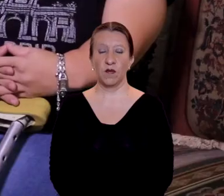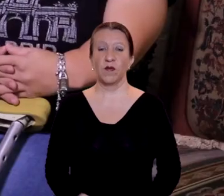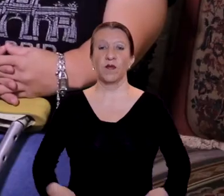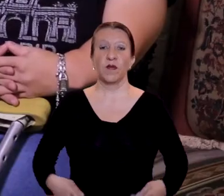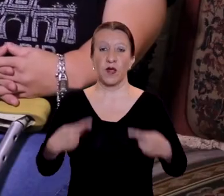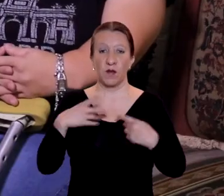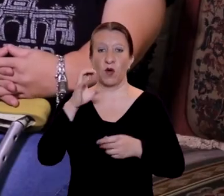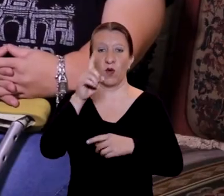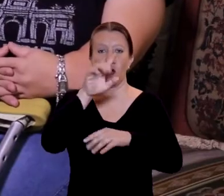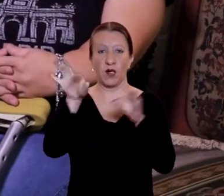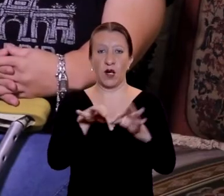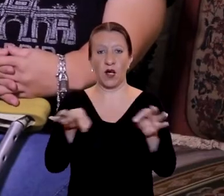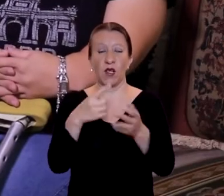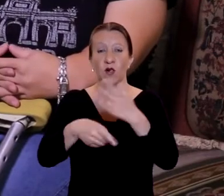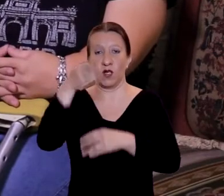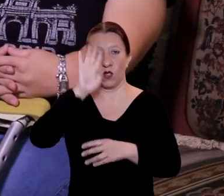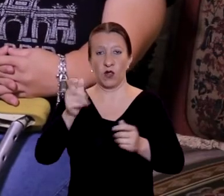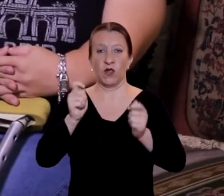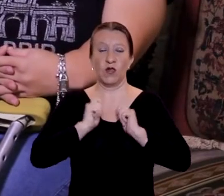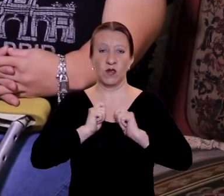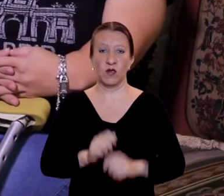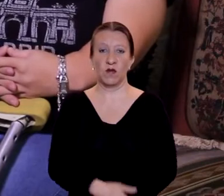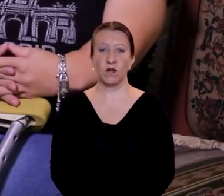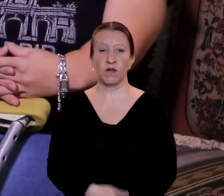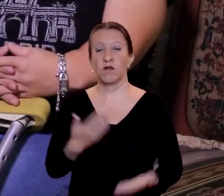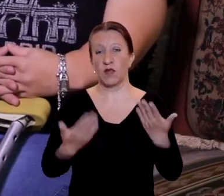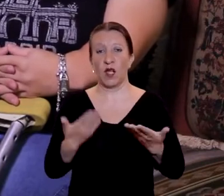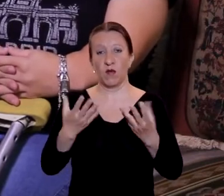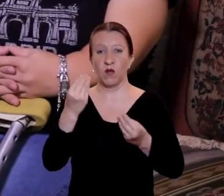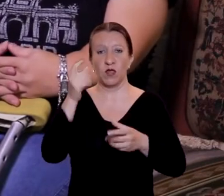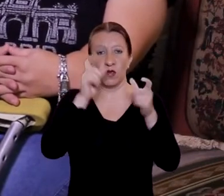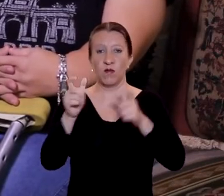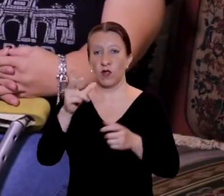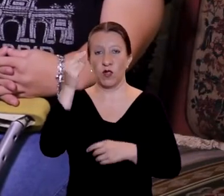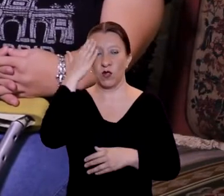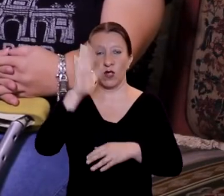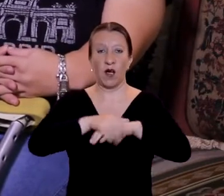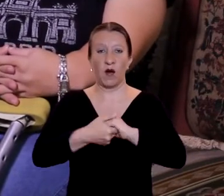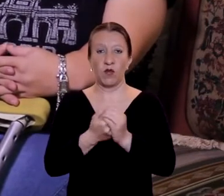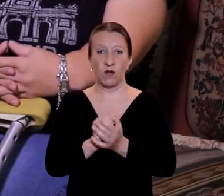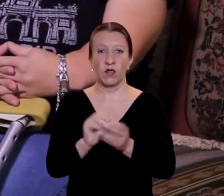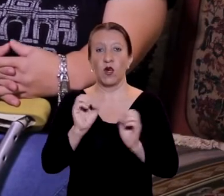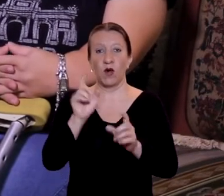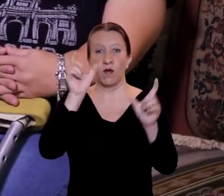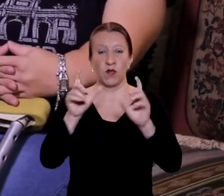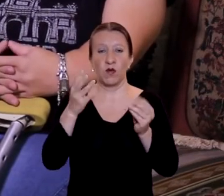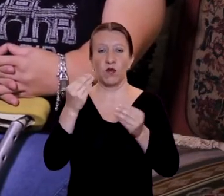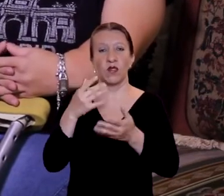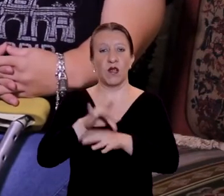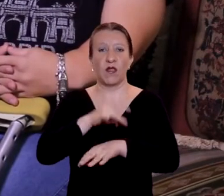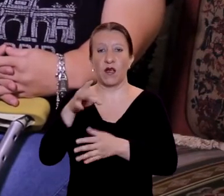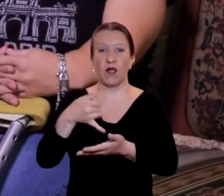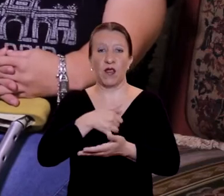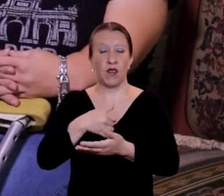La vida es un regalo que Dios nos dio y que quizá muchas personas no saben aprovecharla, o quizá muchas personas se dejan